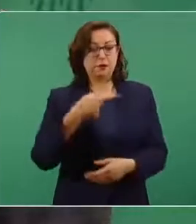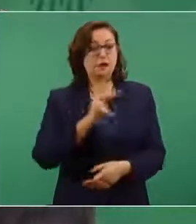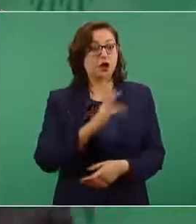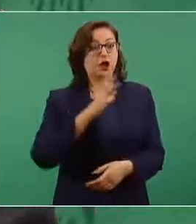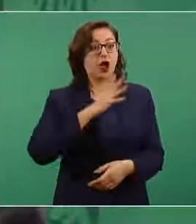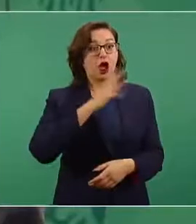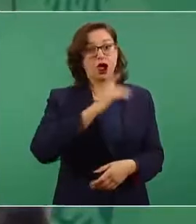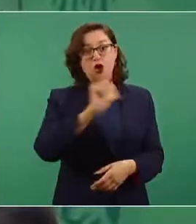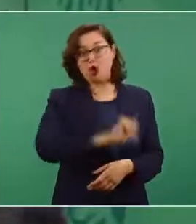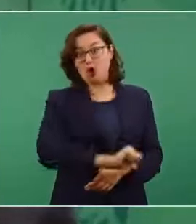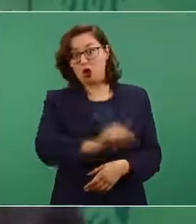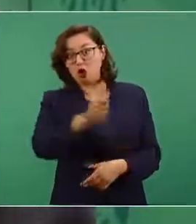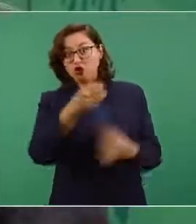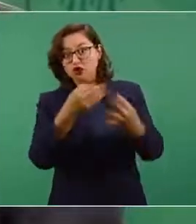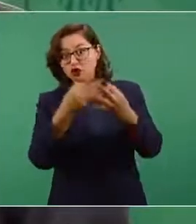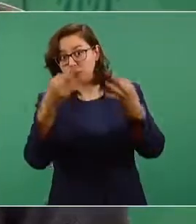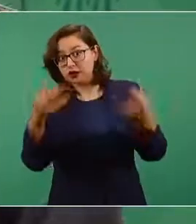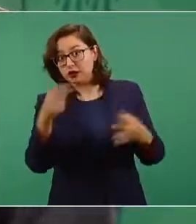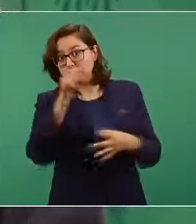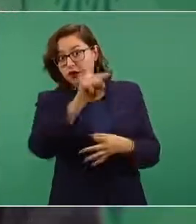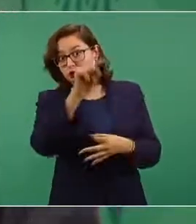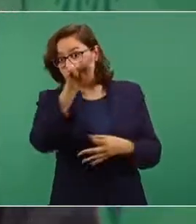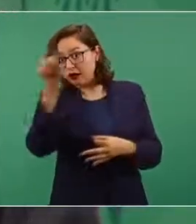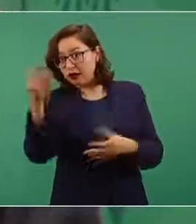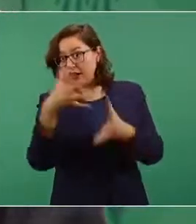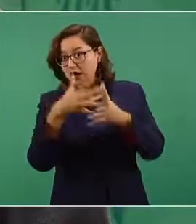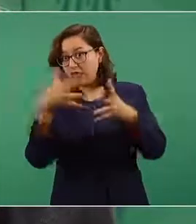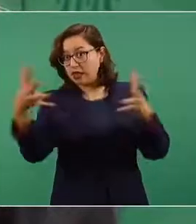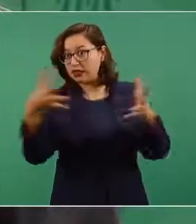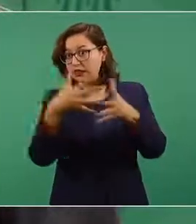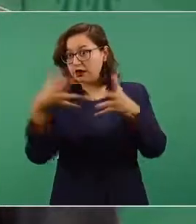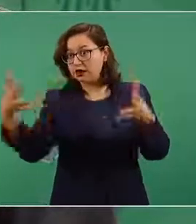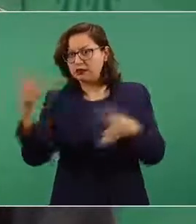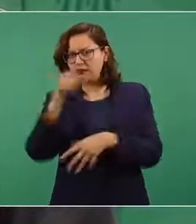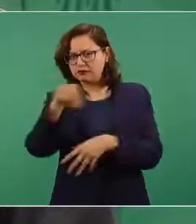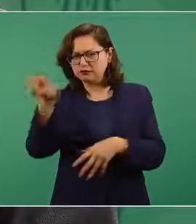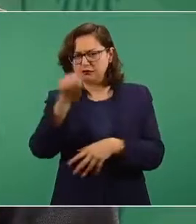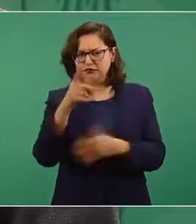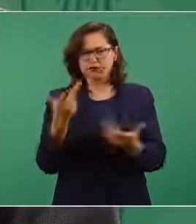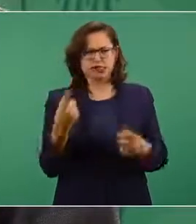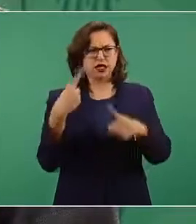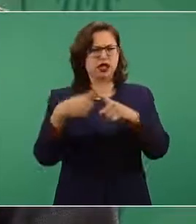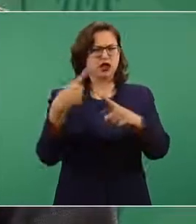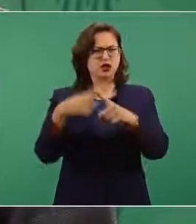que tenemos que ver cómo se adquirieron.